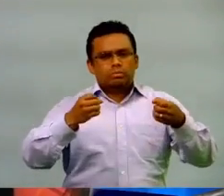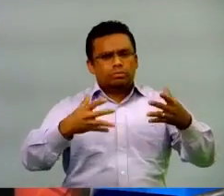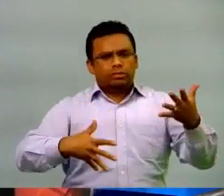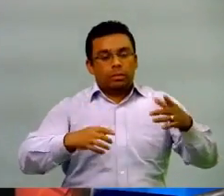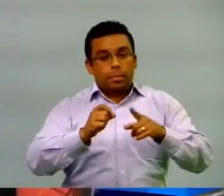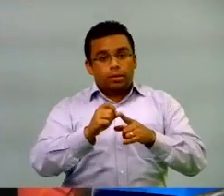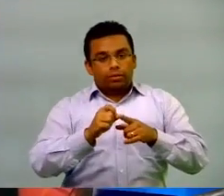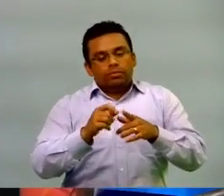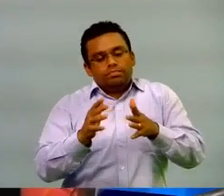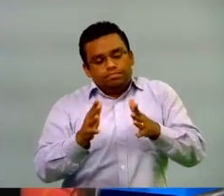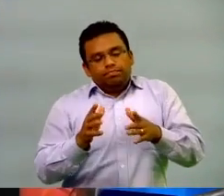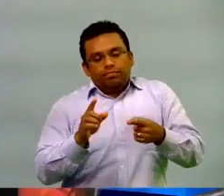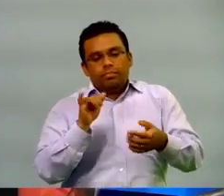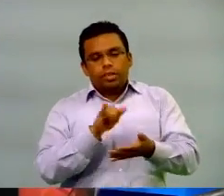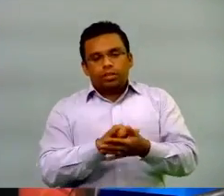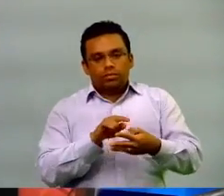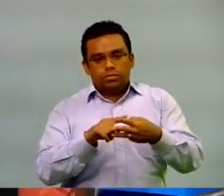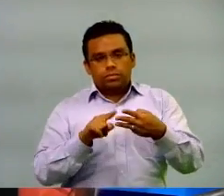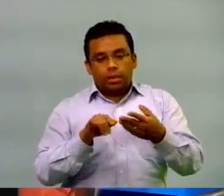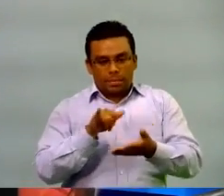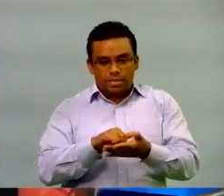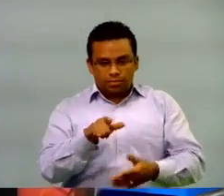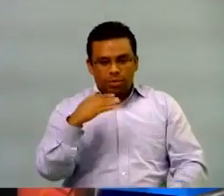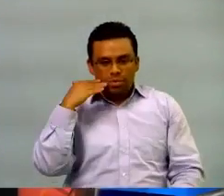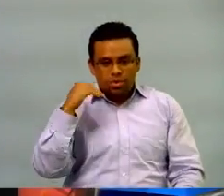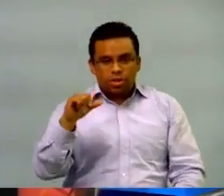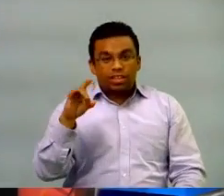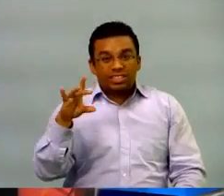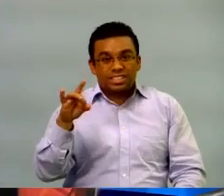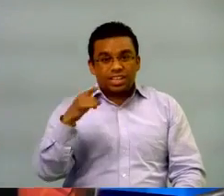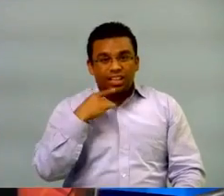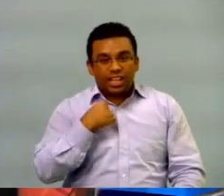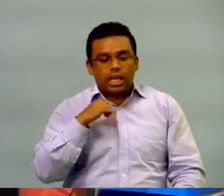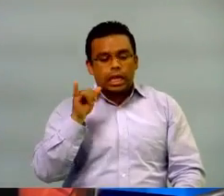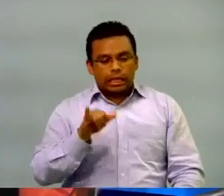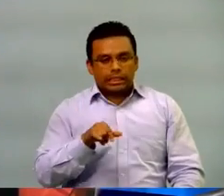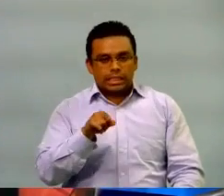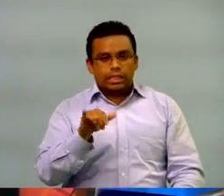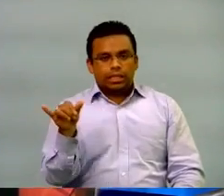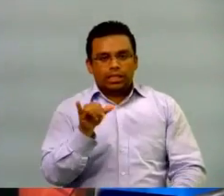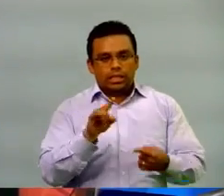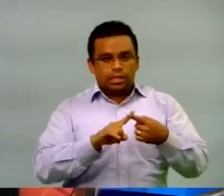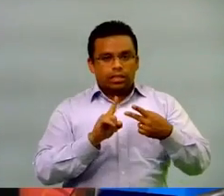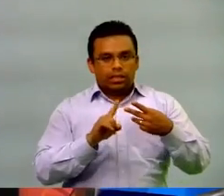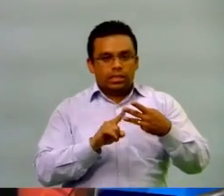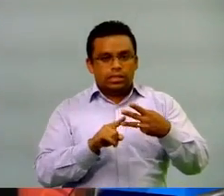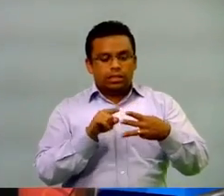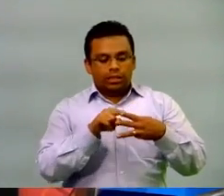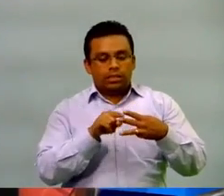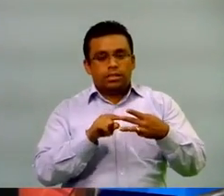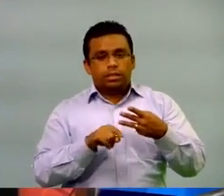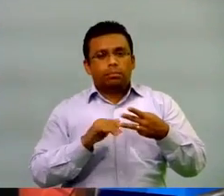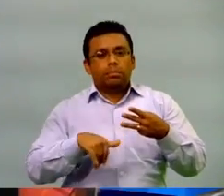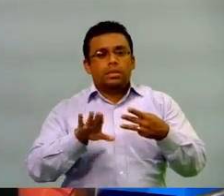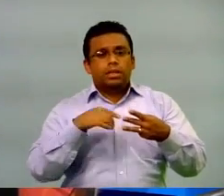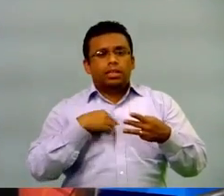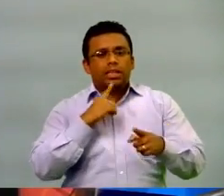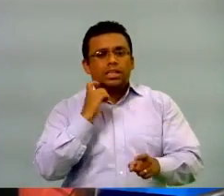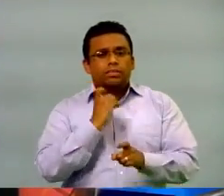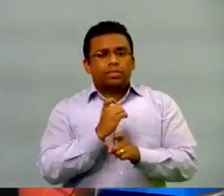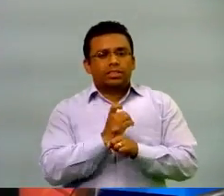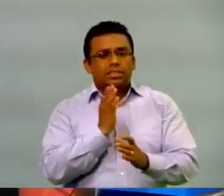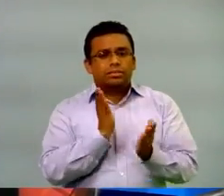tres, cuatro líneas, las que mencionaba Doménica, que claramente están enfocadas hacia esas áreas que les cuesta un poco el aprendizaje. Es el